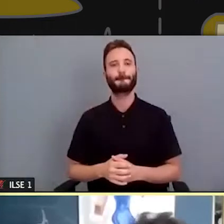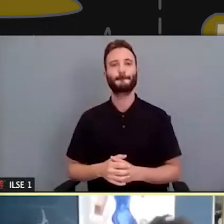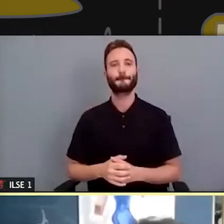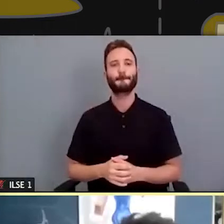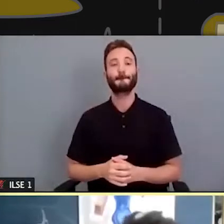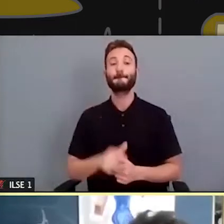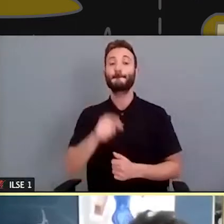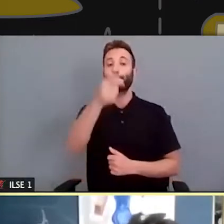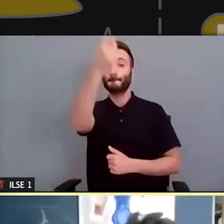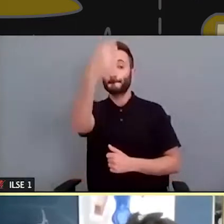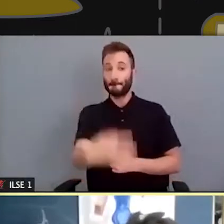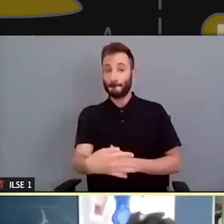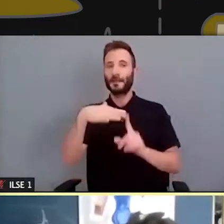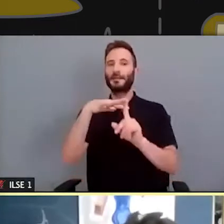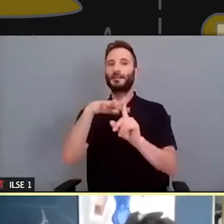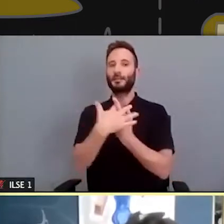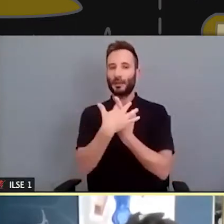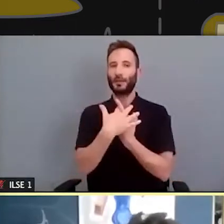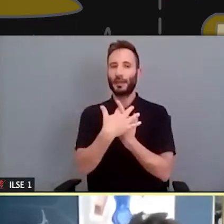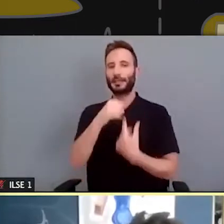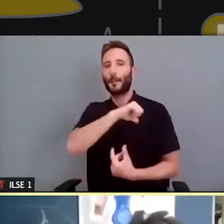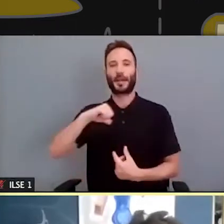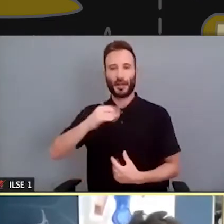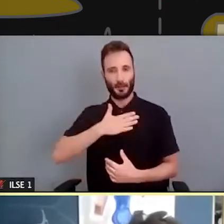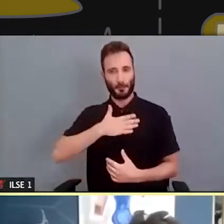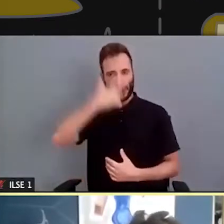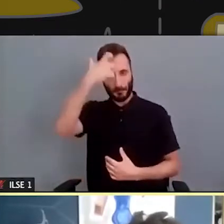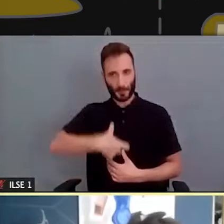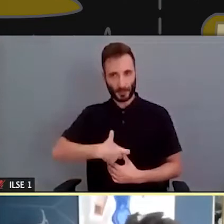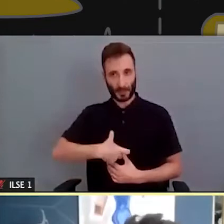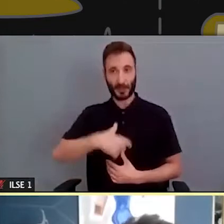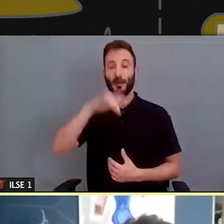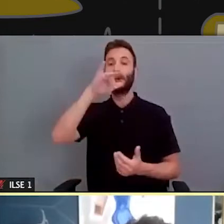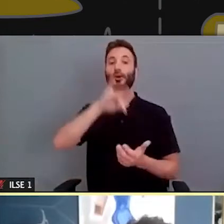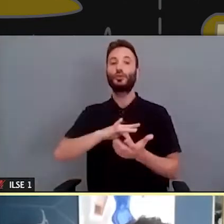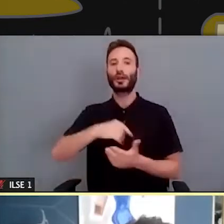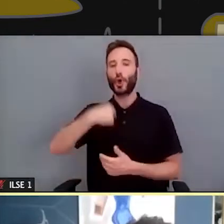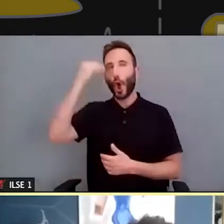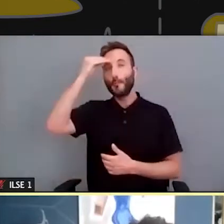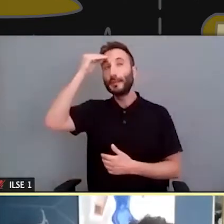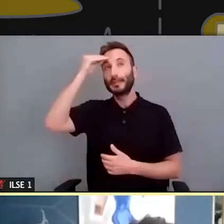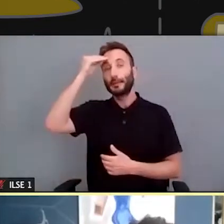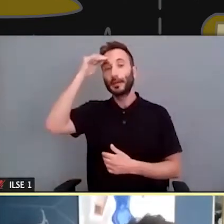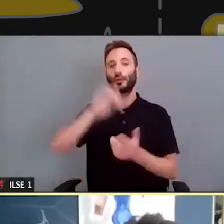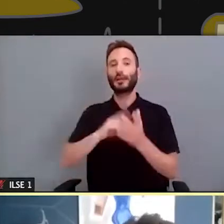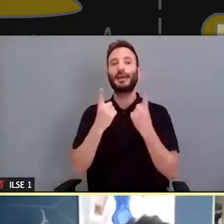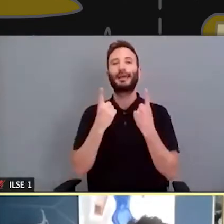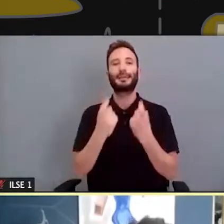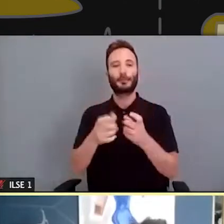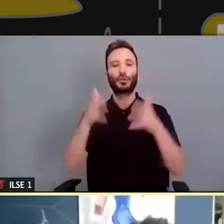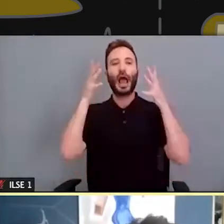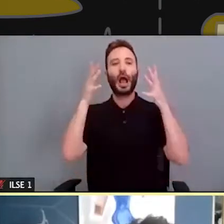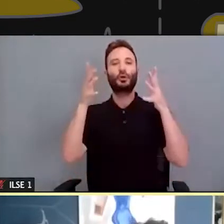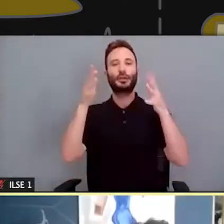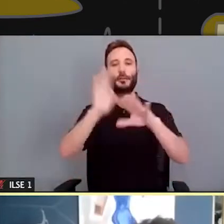Estas son mis situaciones un poco personales. ¿Por qué me ha hecho a mí creer que teníamos que hacer unas recomendaciones con la Fundación